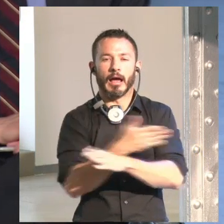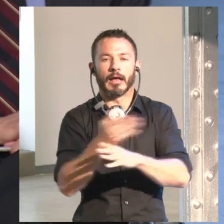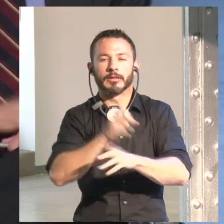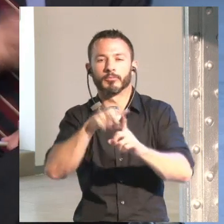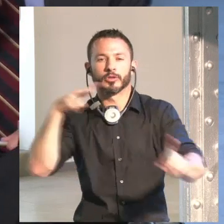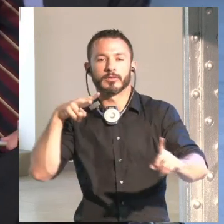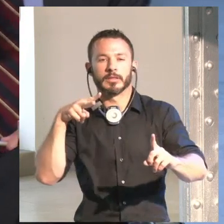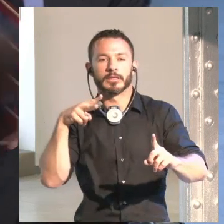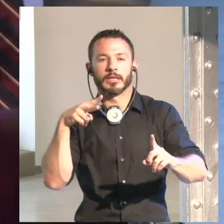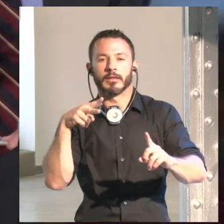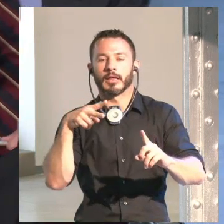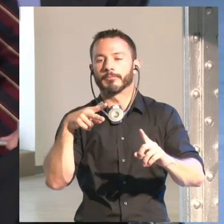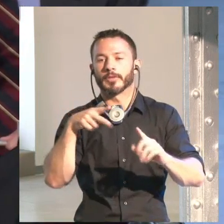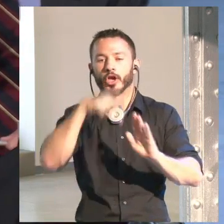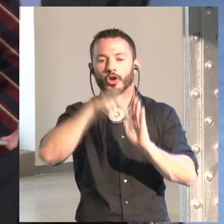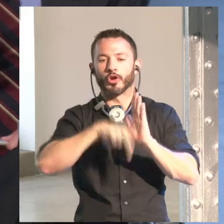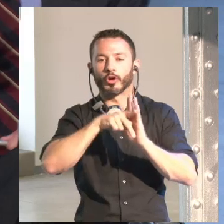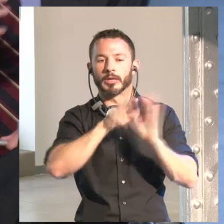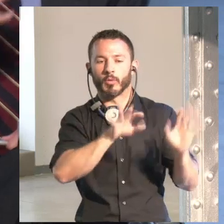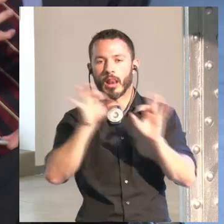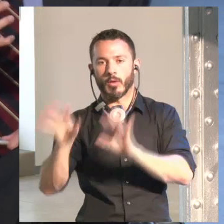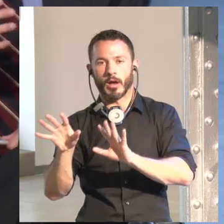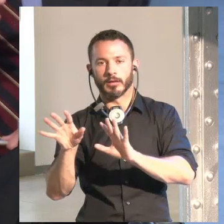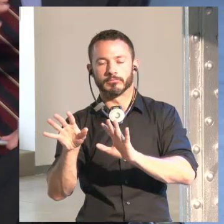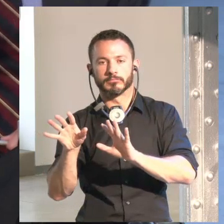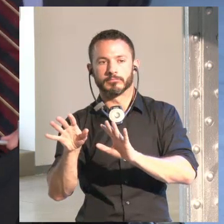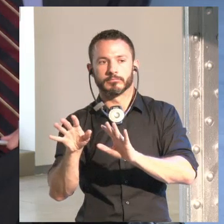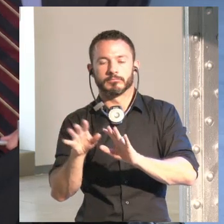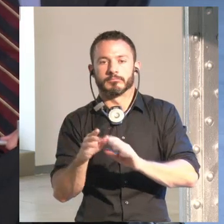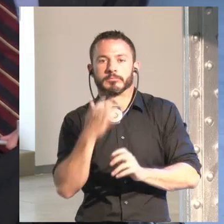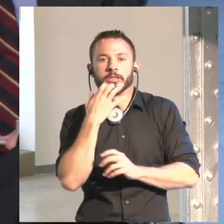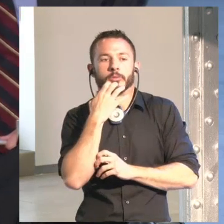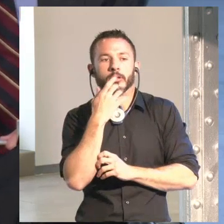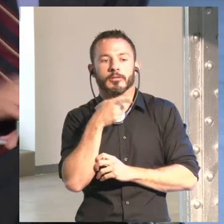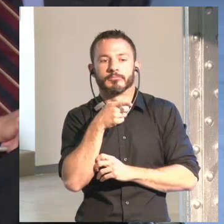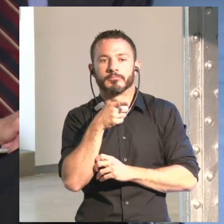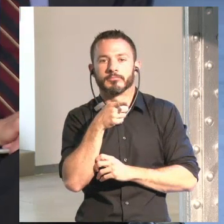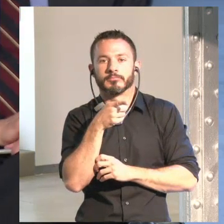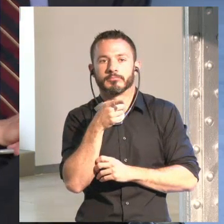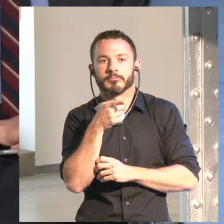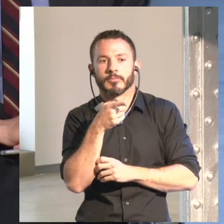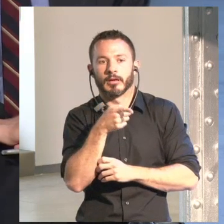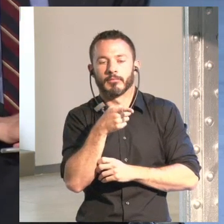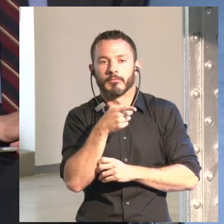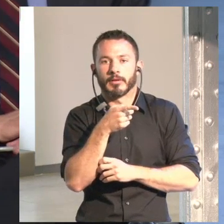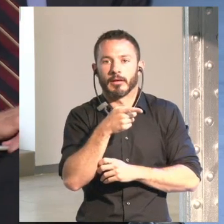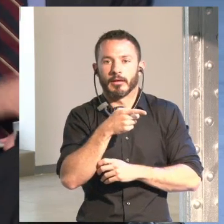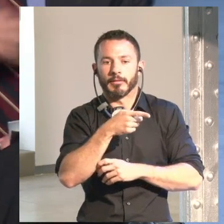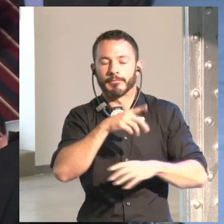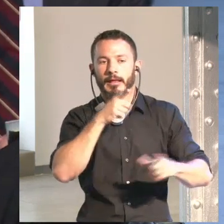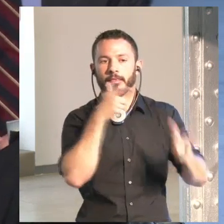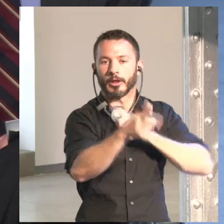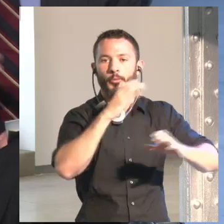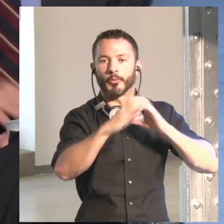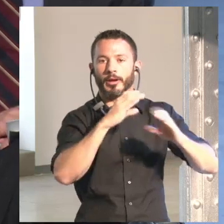de la paridad normativa. Uno podría decir, uno es un incumbente de telecomunicaciones